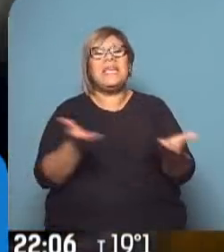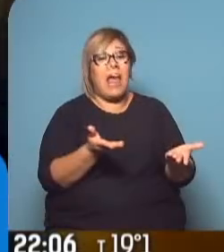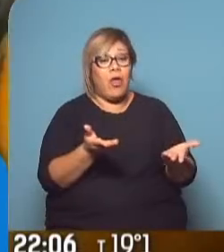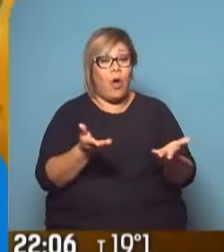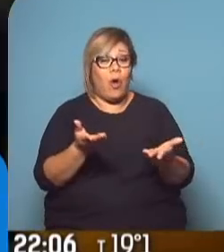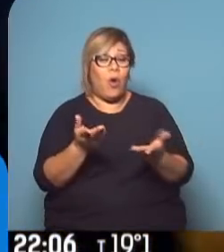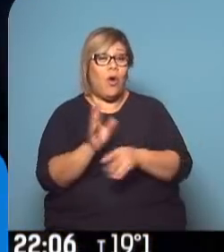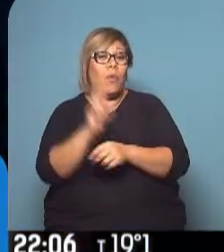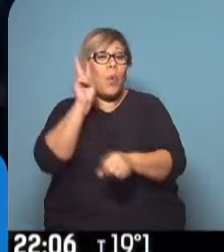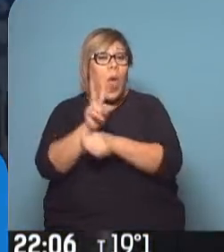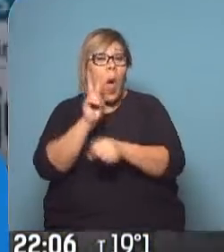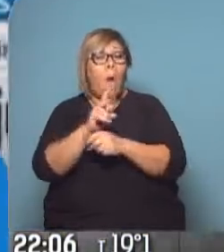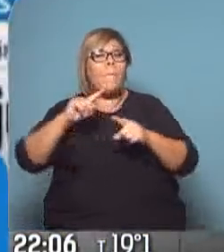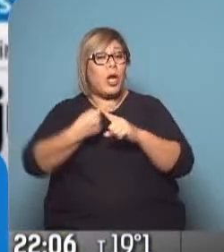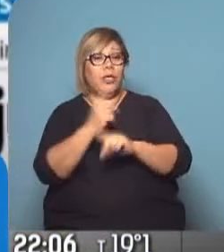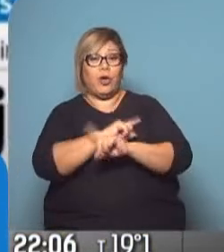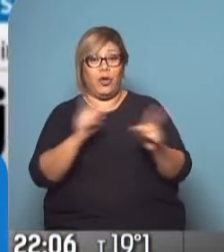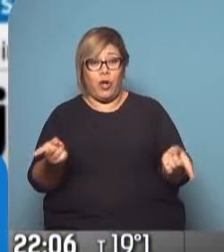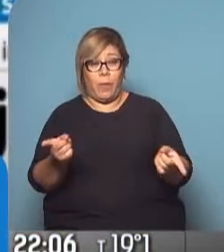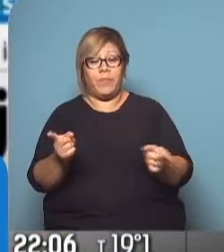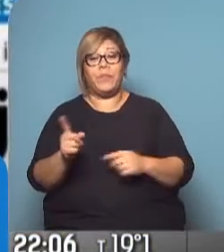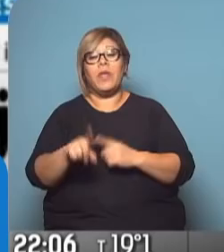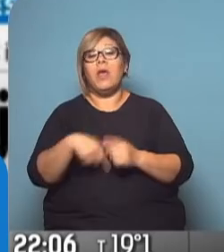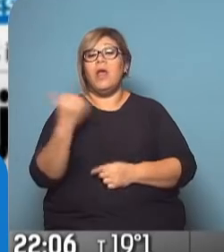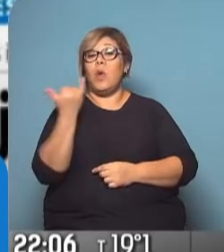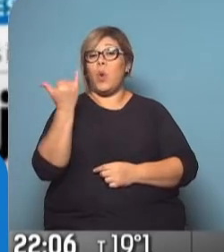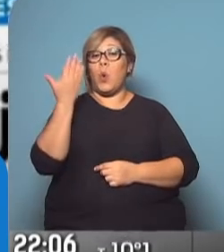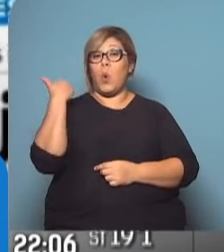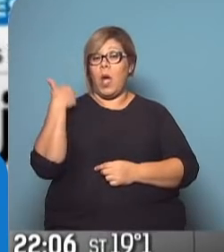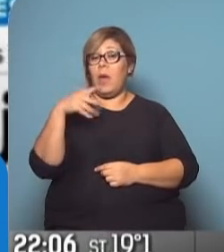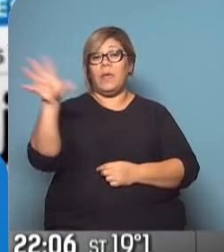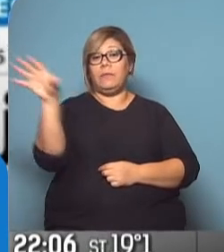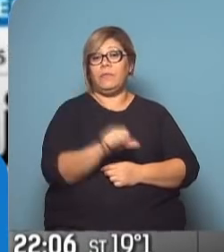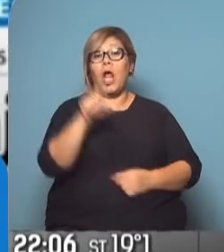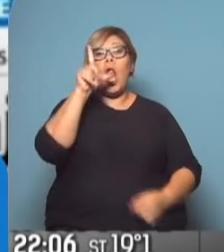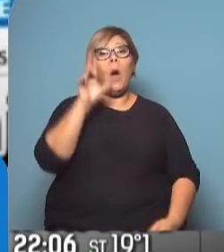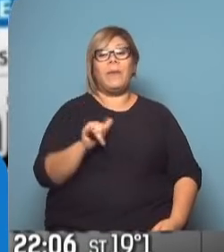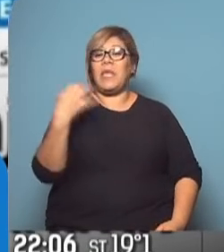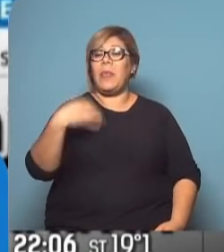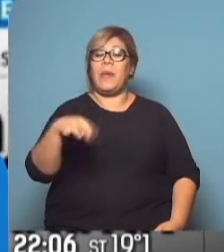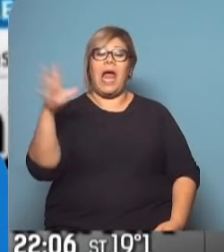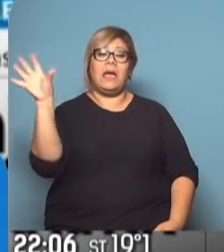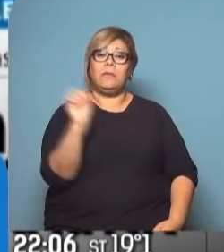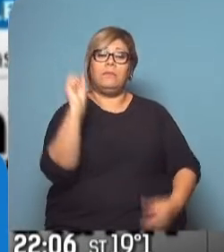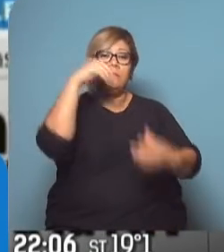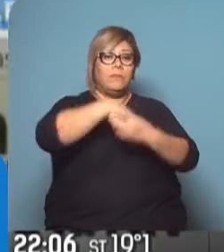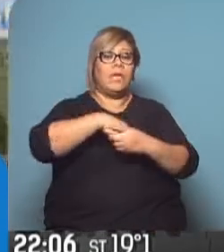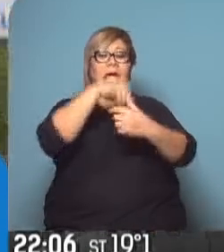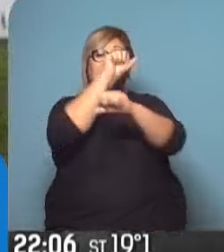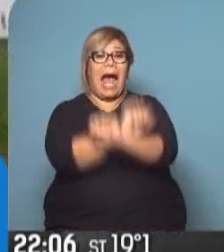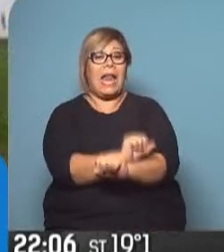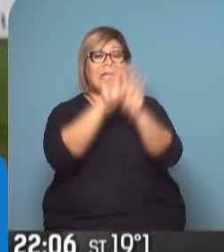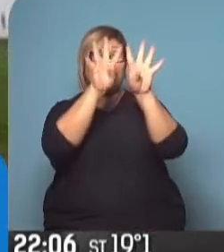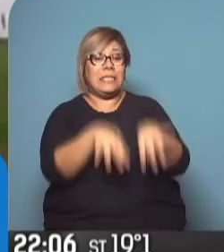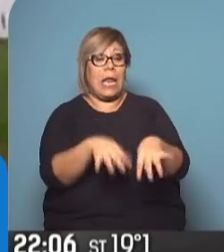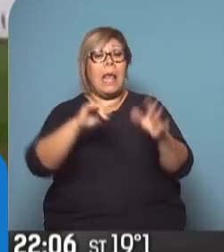justicia venezolana ordenó el jueves la detención de López y su traslado a la cárcel de Ramo Verde, pero esto no parece posible